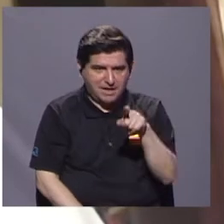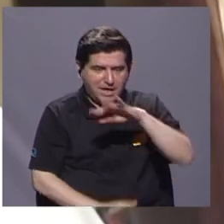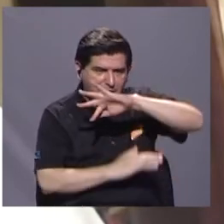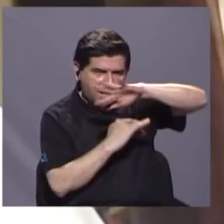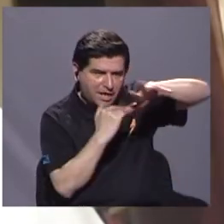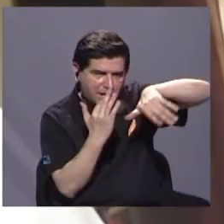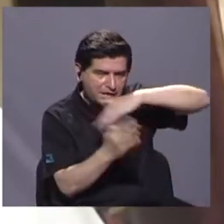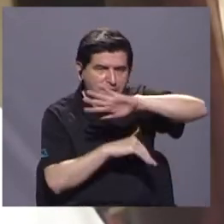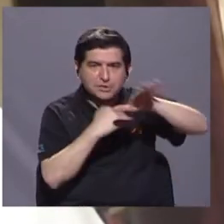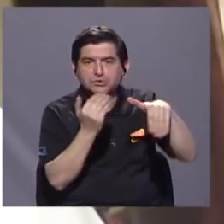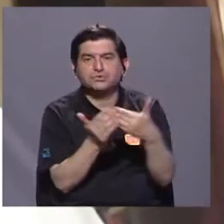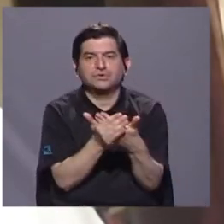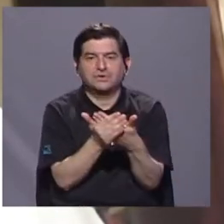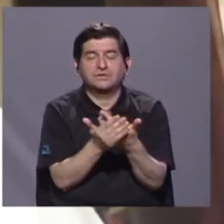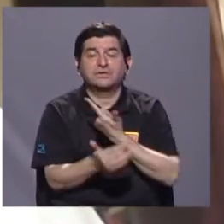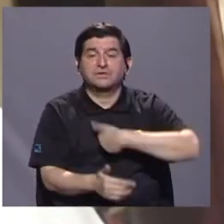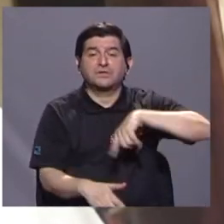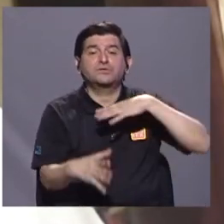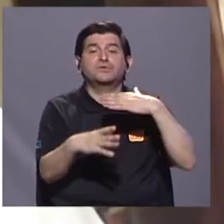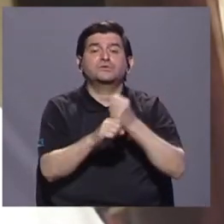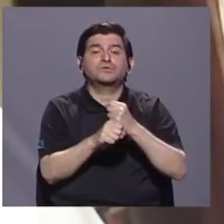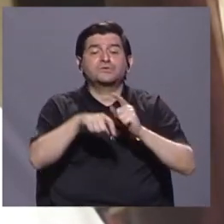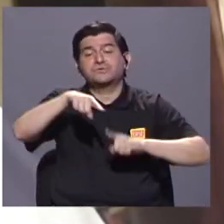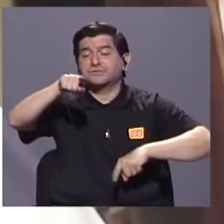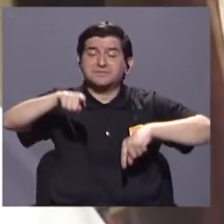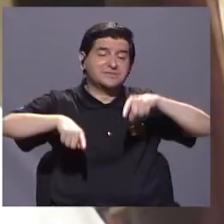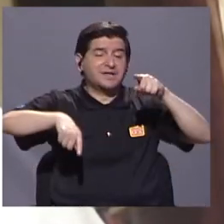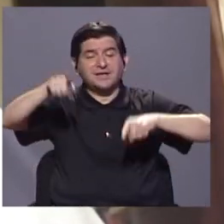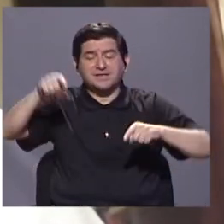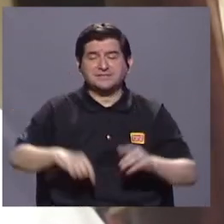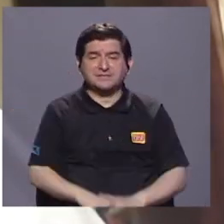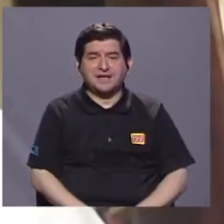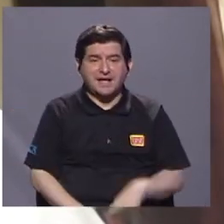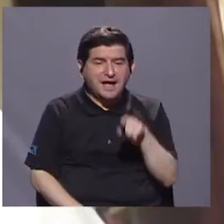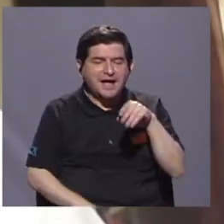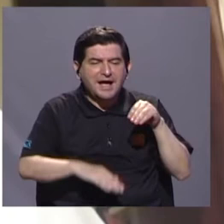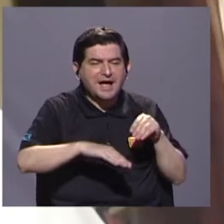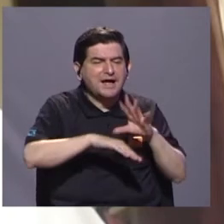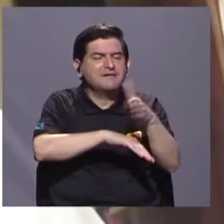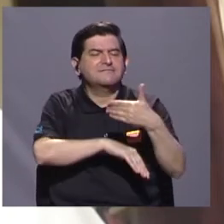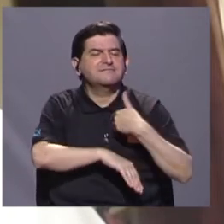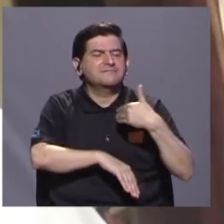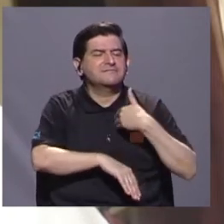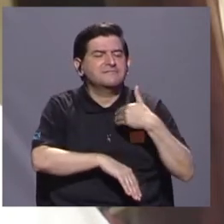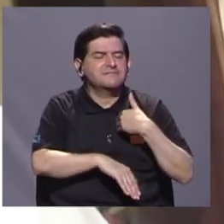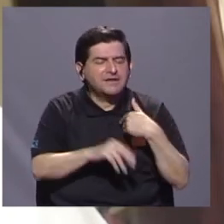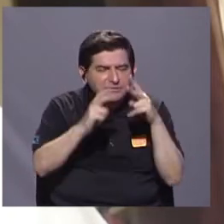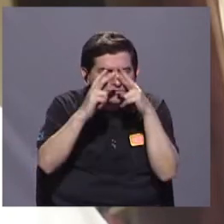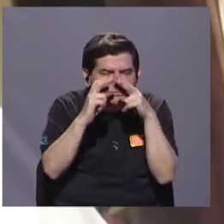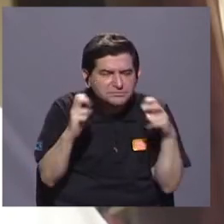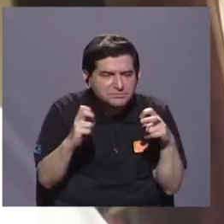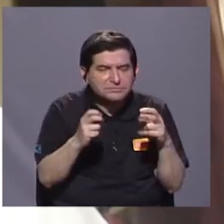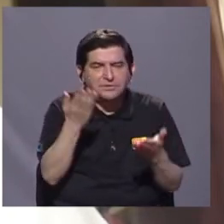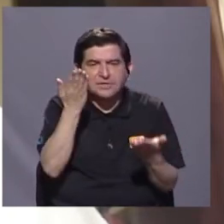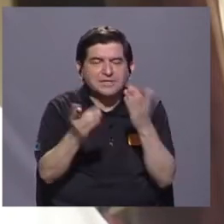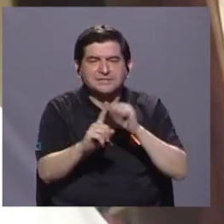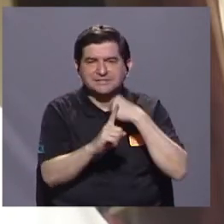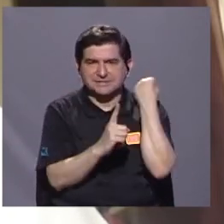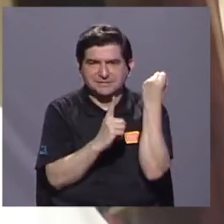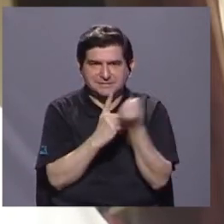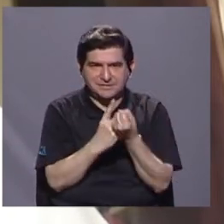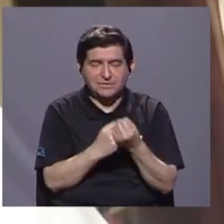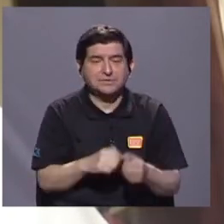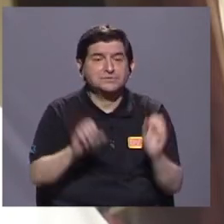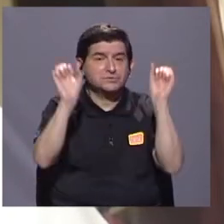interactúan entre sí. Lo que nosotros hacemos es estadísticamente extraer el efecto que tienen esas medidas en un posible escenario en el